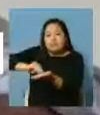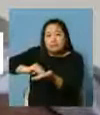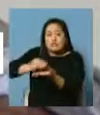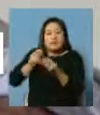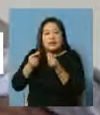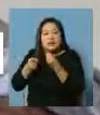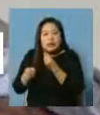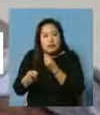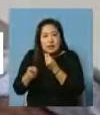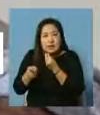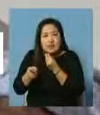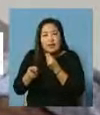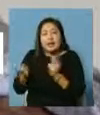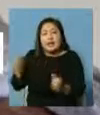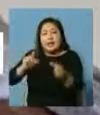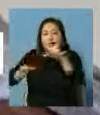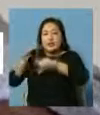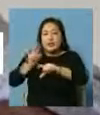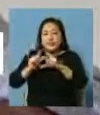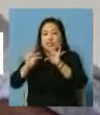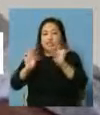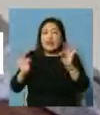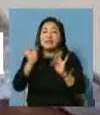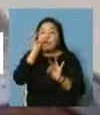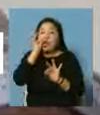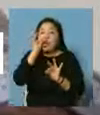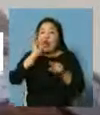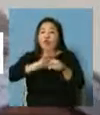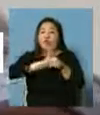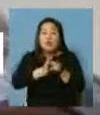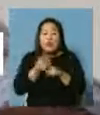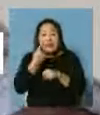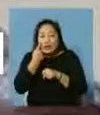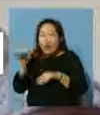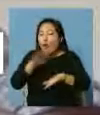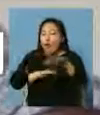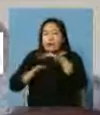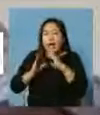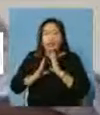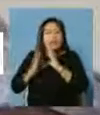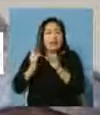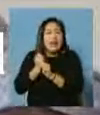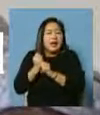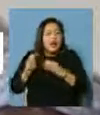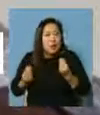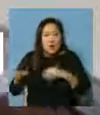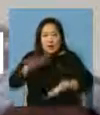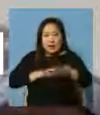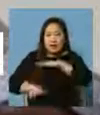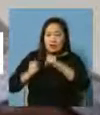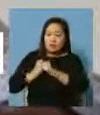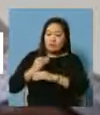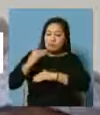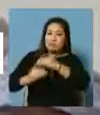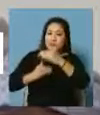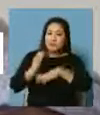es el laboratorio de testeo de COVID. Yo lo que estuve haciendo es un poco organizando el flujo de trabajo entre